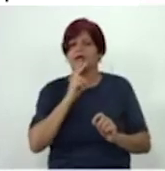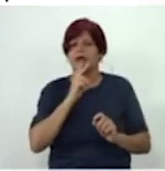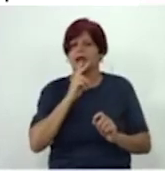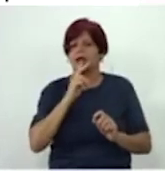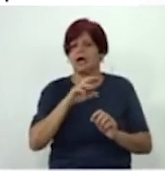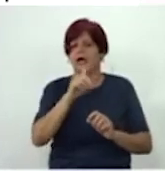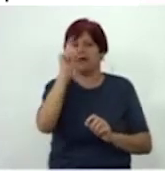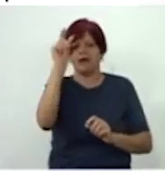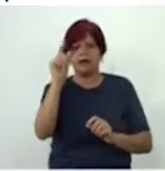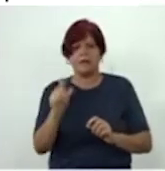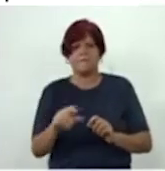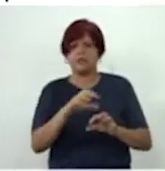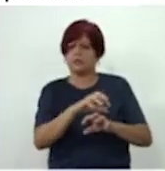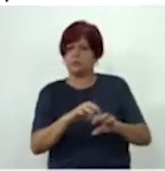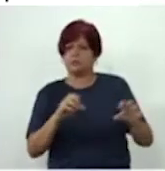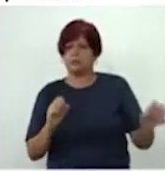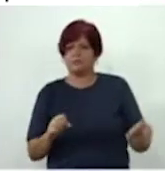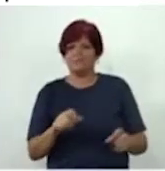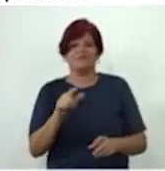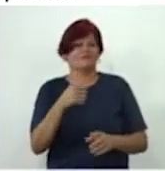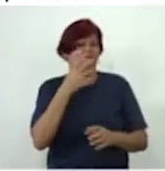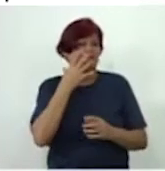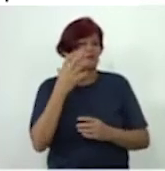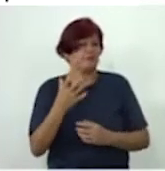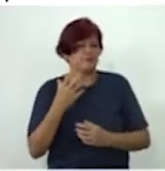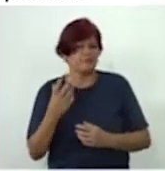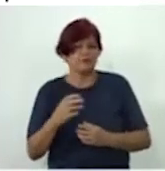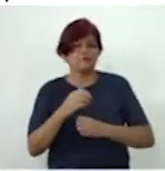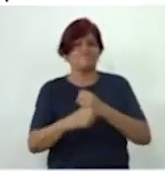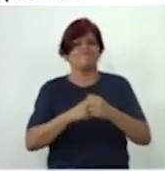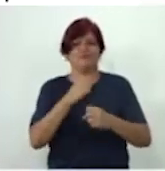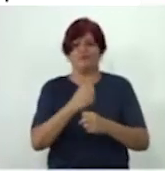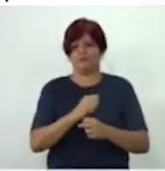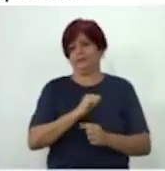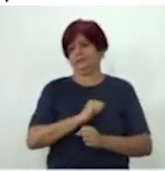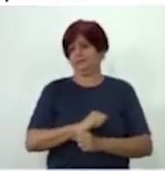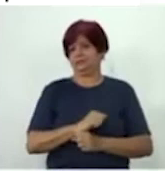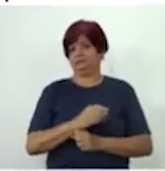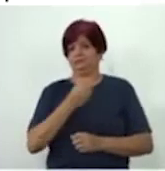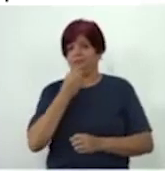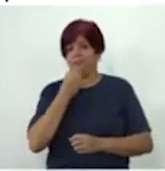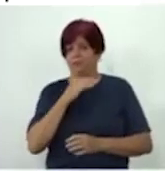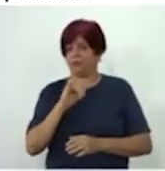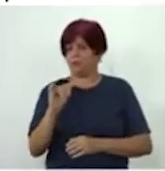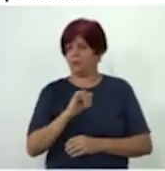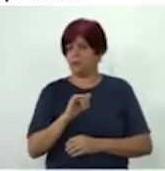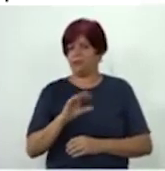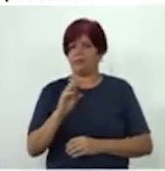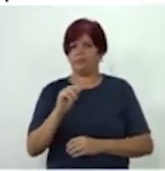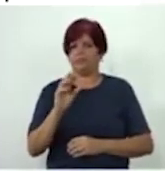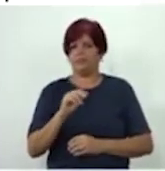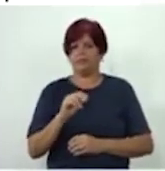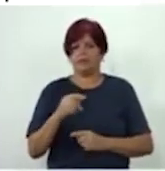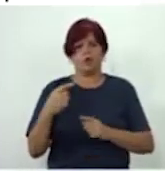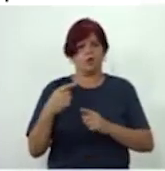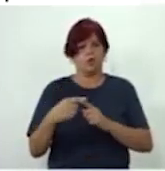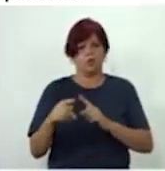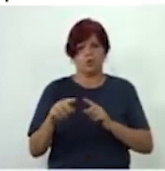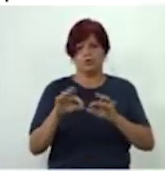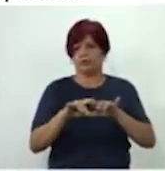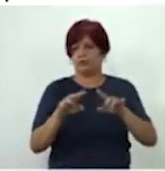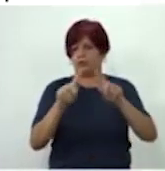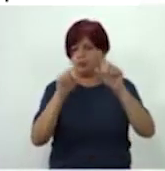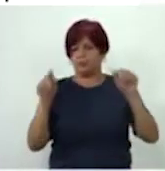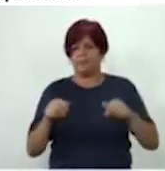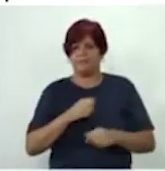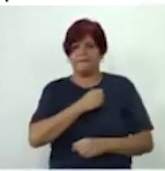vivos, y que es muy importante su utilización. Podemos también mencionar el software educativo